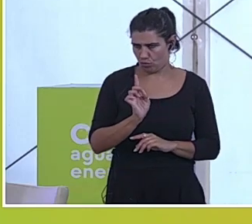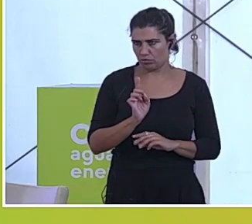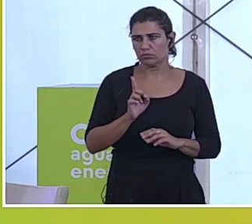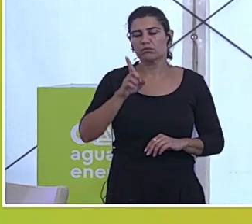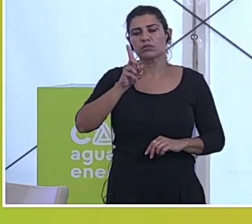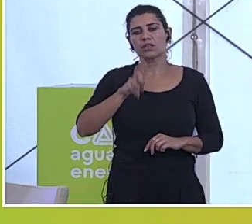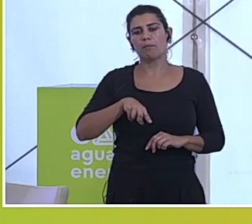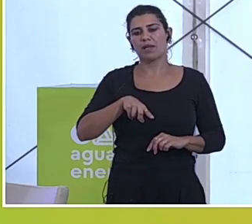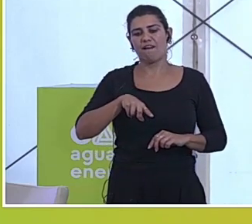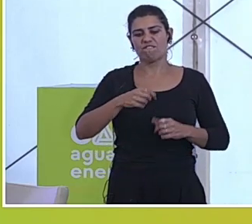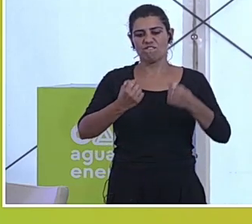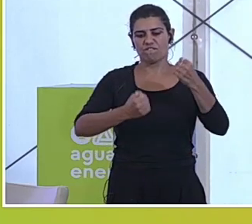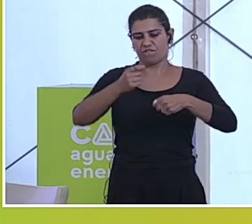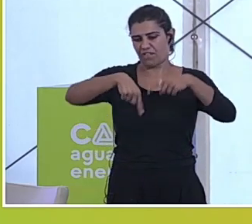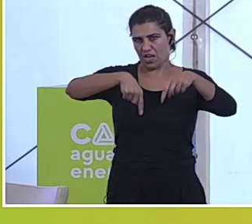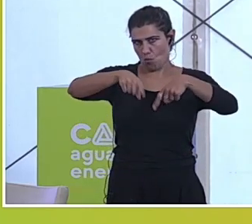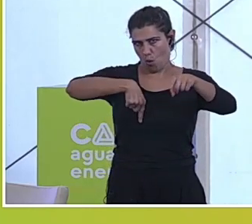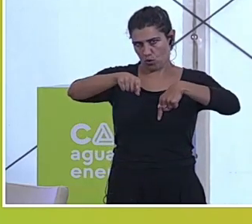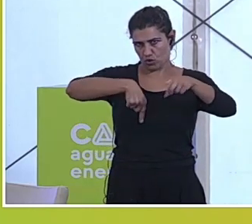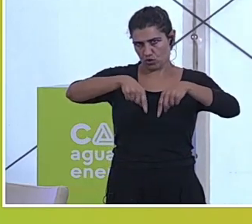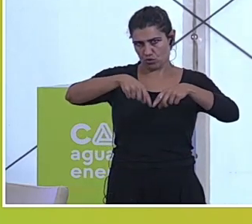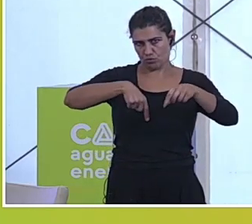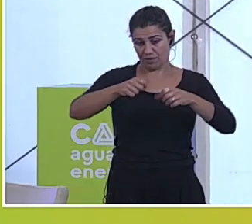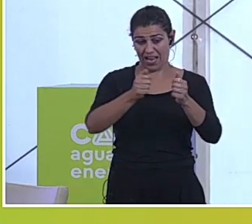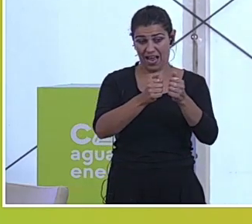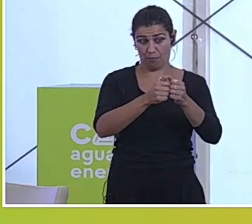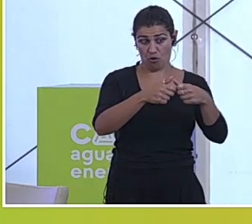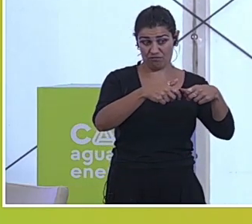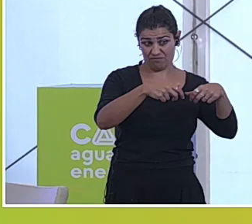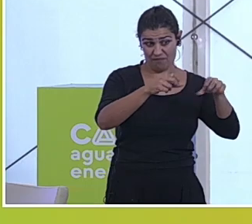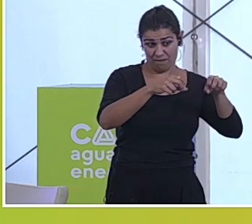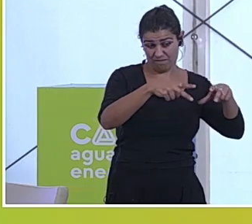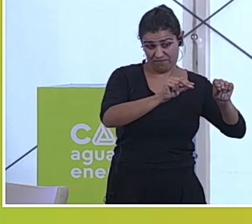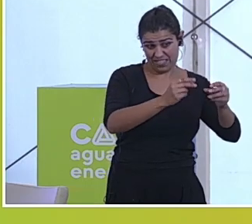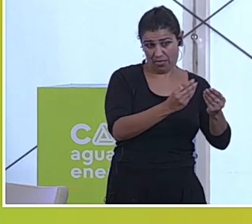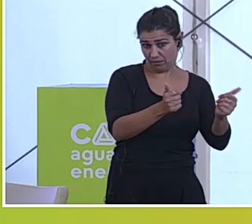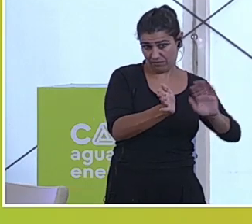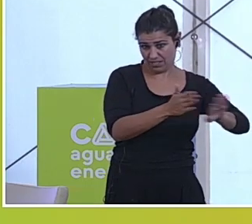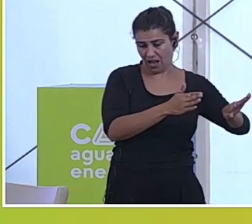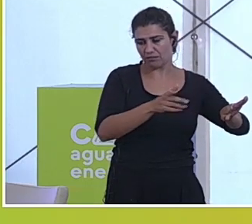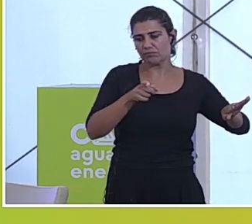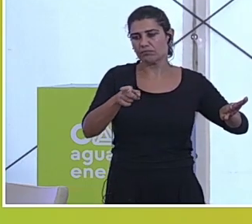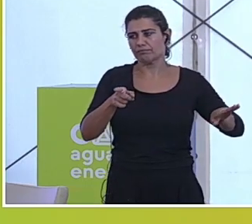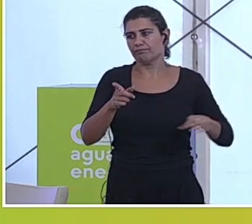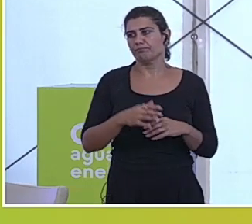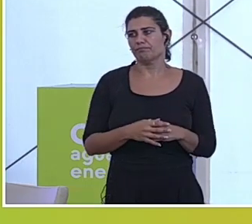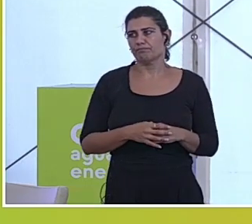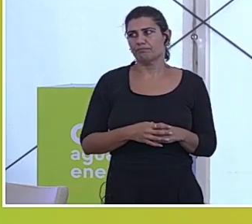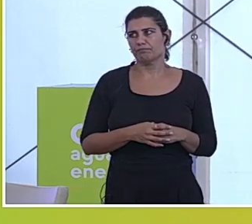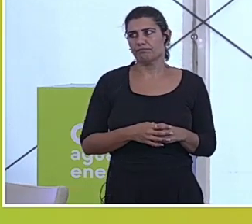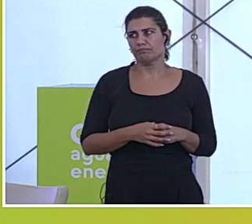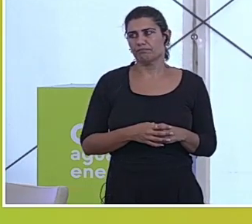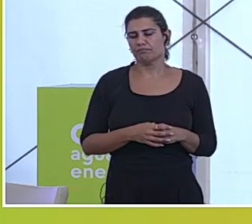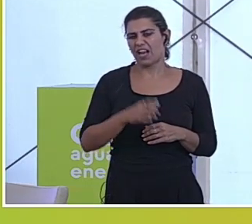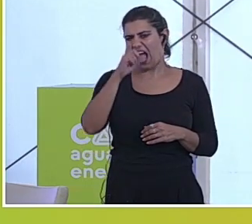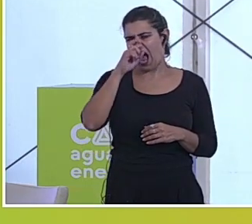sino el total de vehículos que tenemos descarbonizados a la fecha, ¿no? Hasta la fecha. Se dice ahora mismo, en